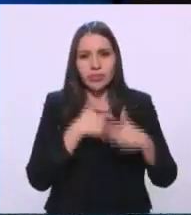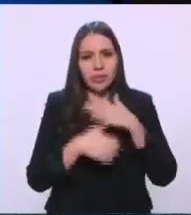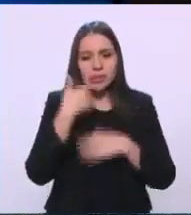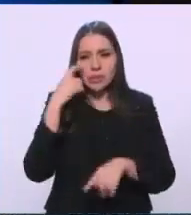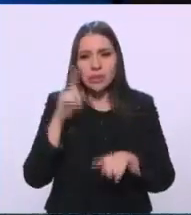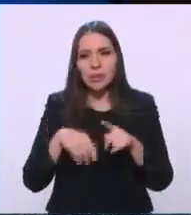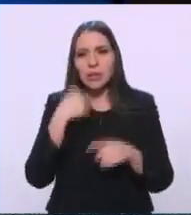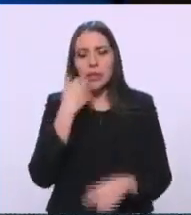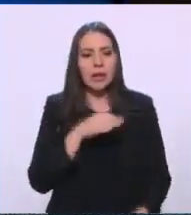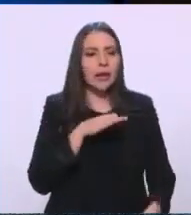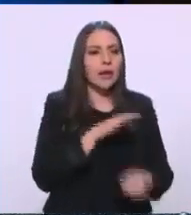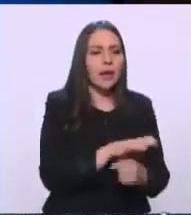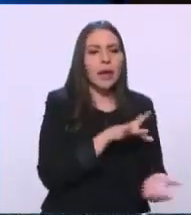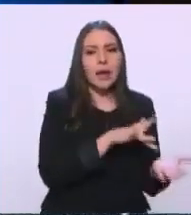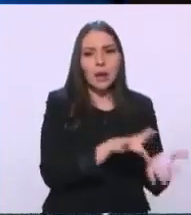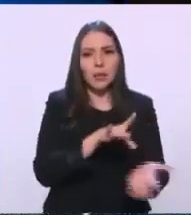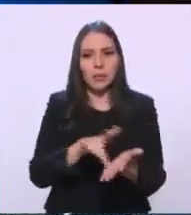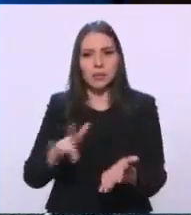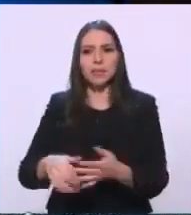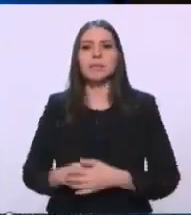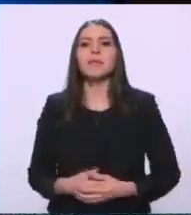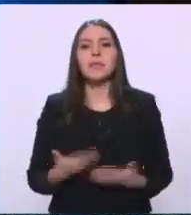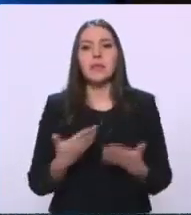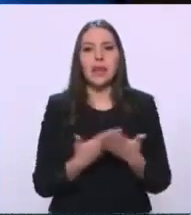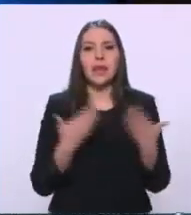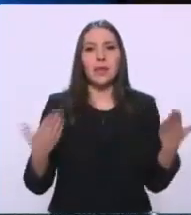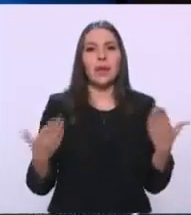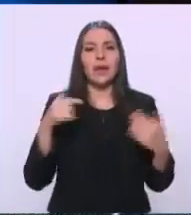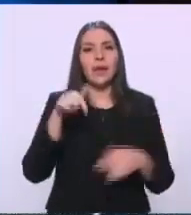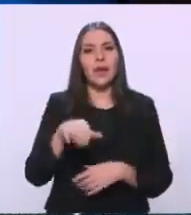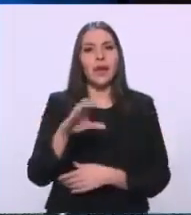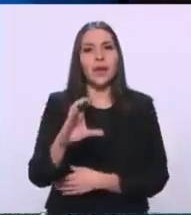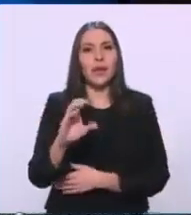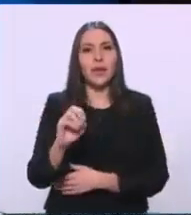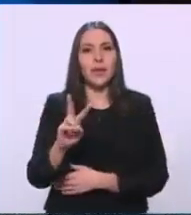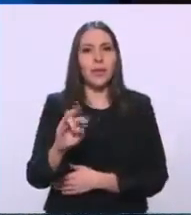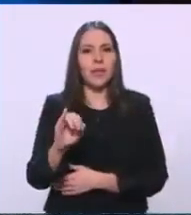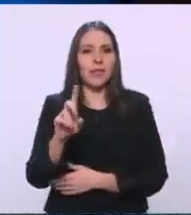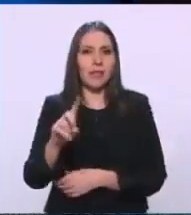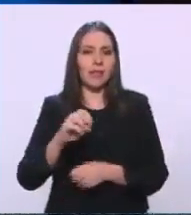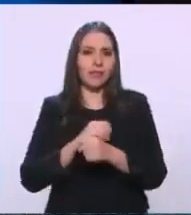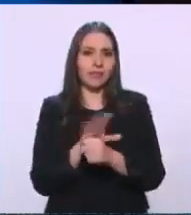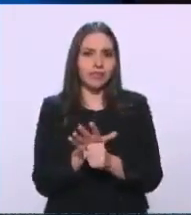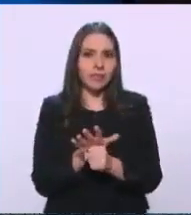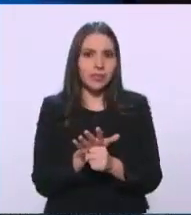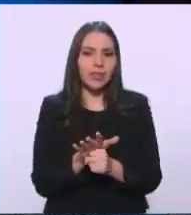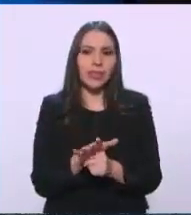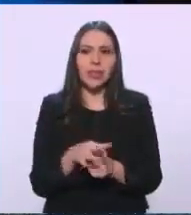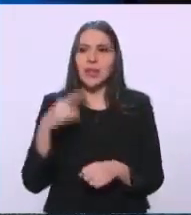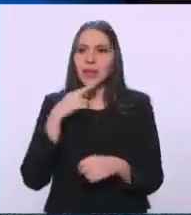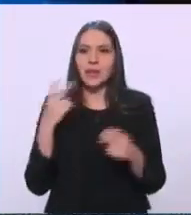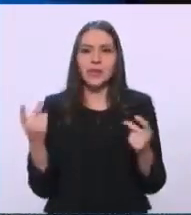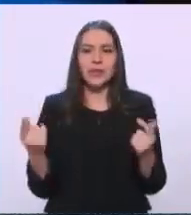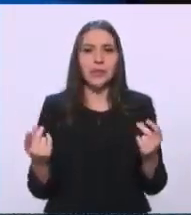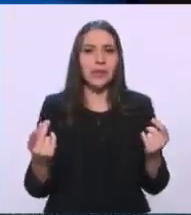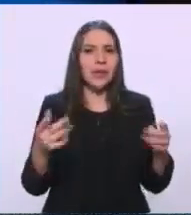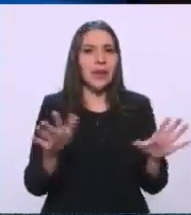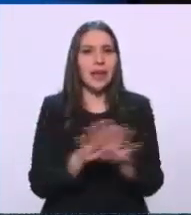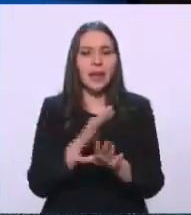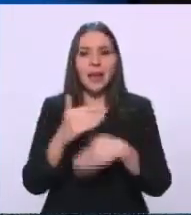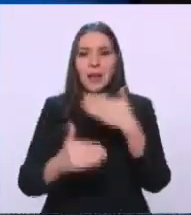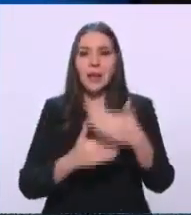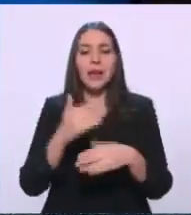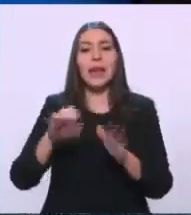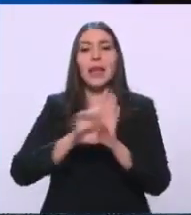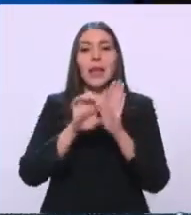fíjate que la COVID fue un experimento grande, aceleró muchos procesos. En salud, que lo advertía desde antes. Un